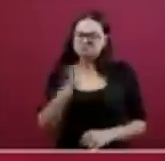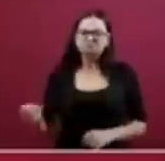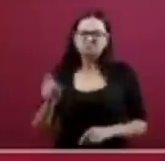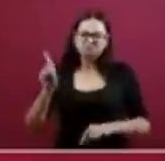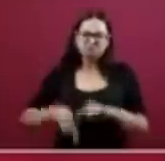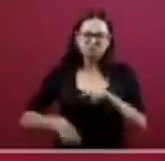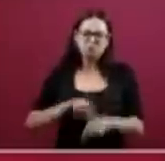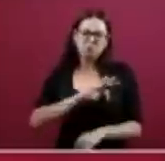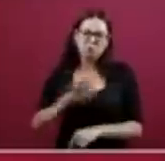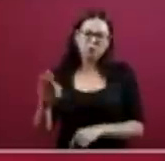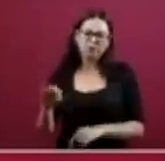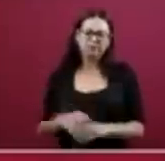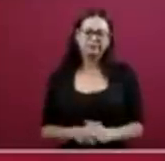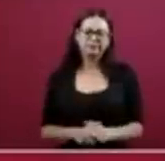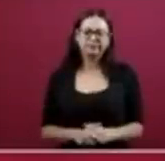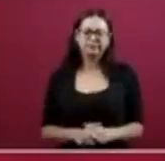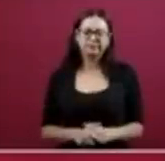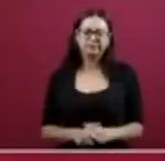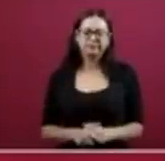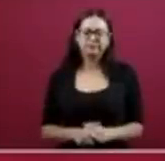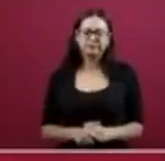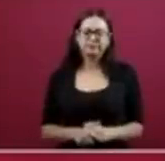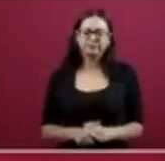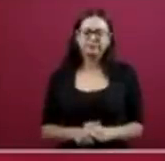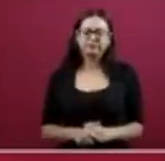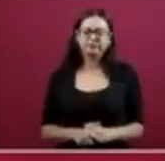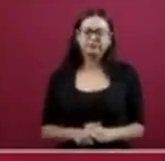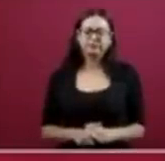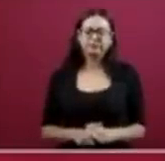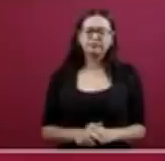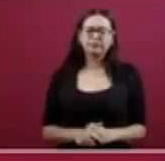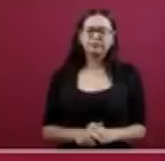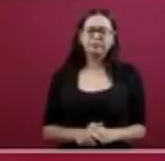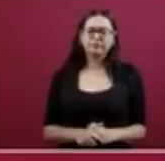Y además, para que